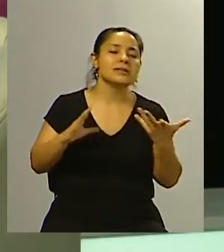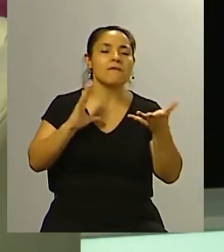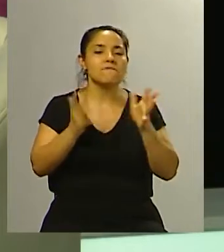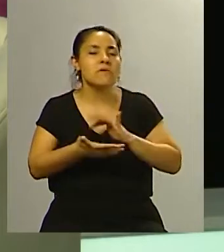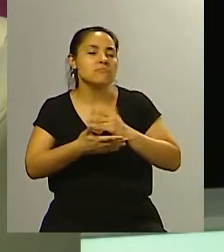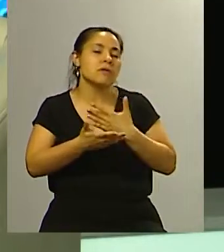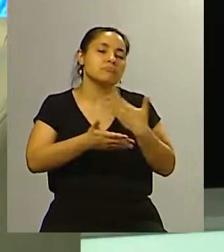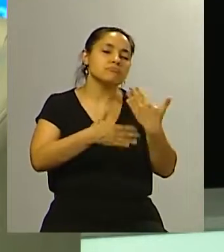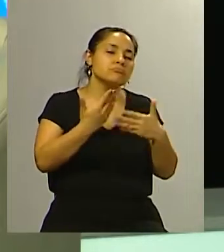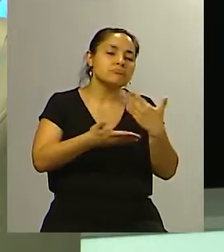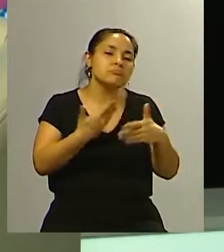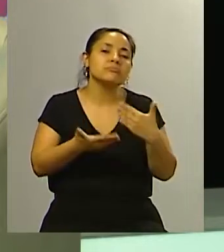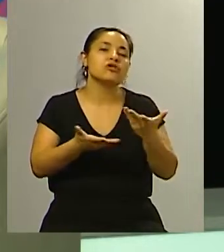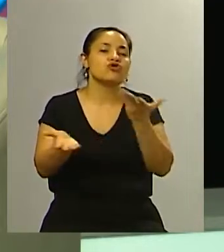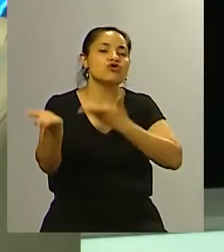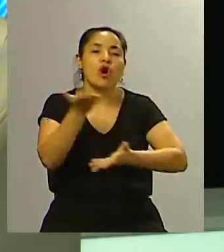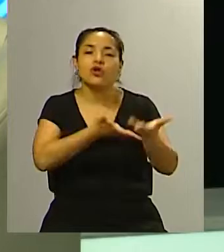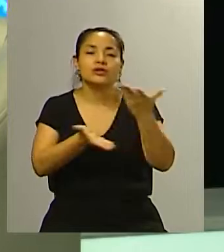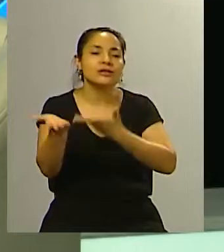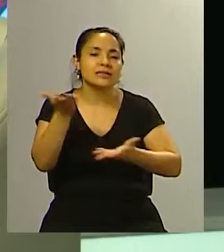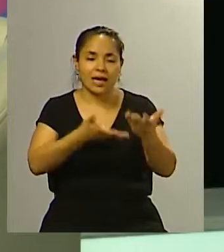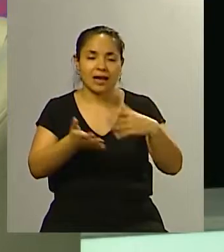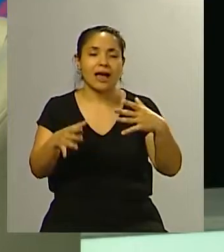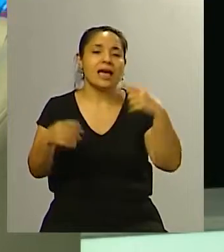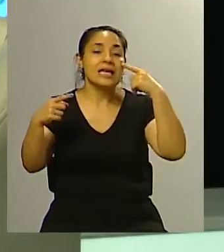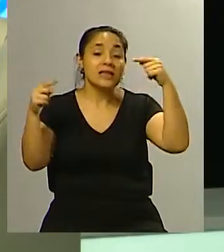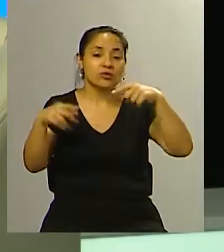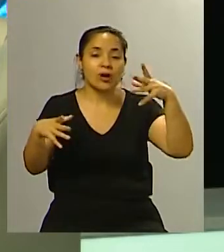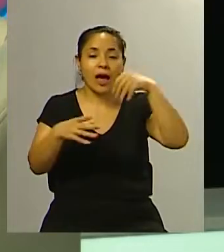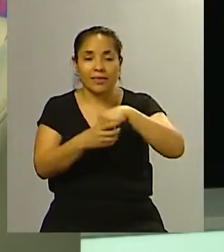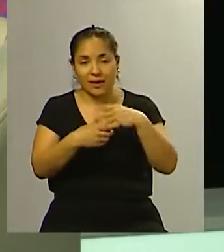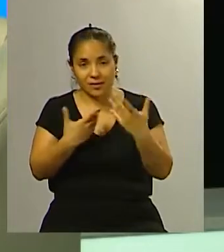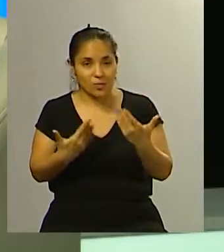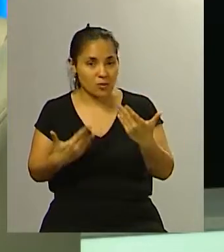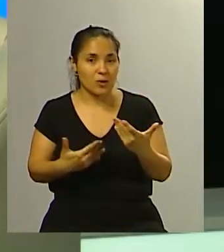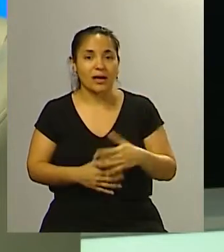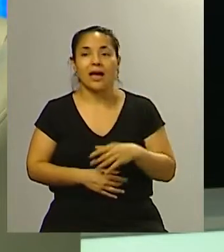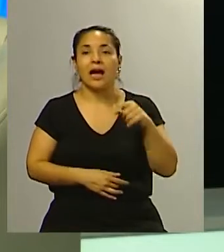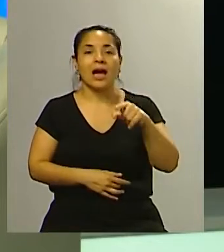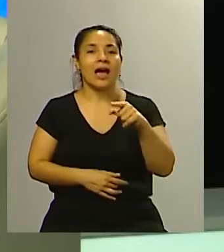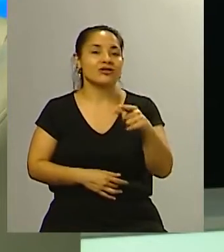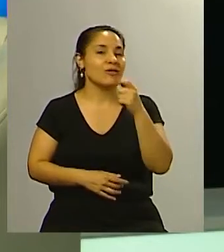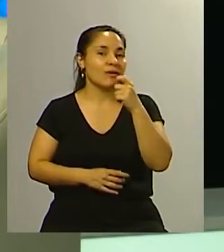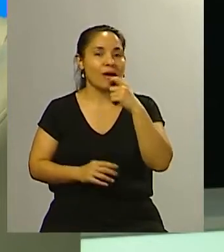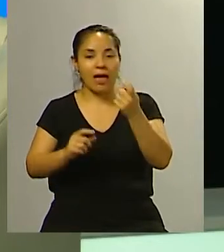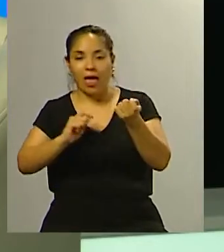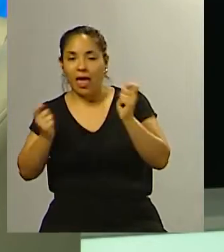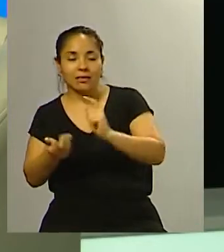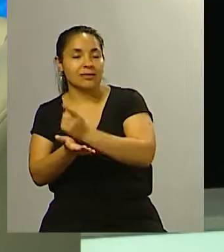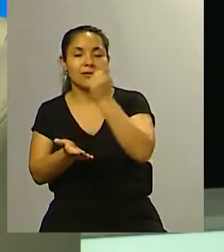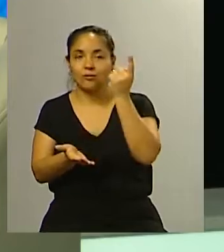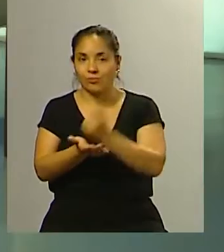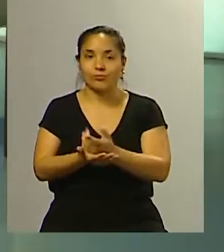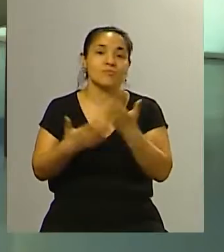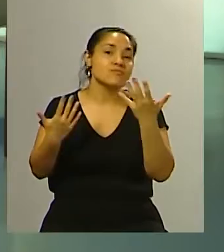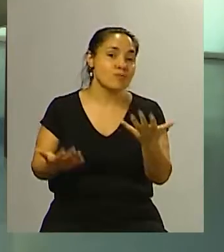de representación social que se generan en las instituciones, que eso es totalmente irreemplazable. Por eso es que yo la